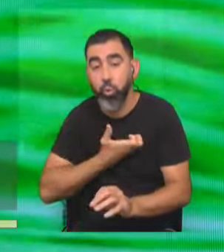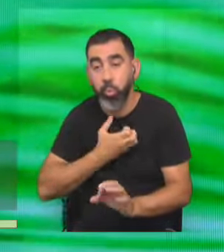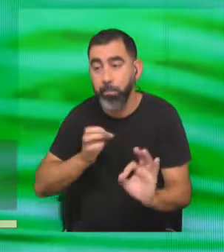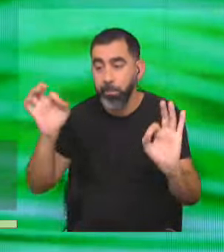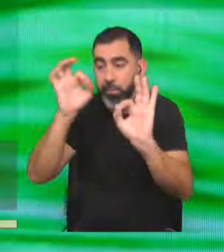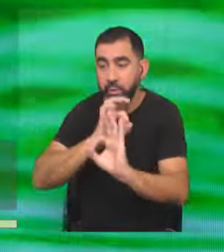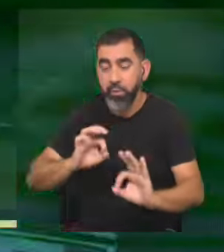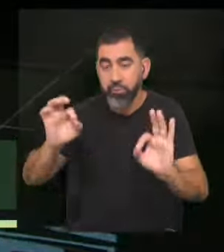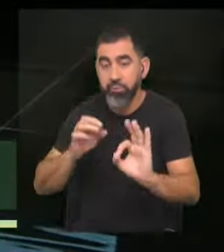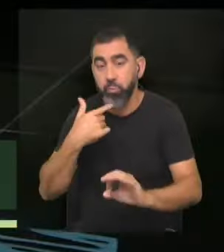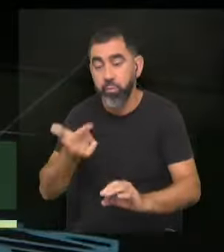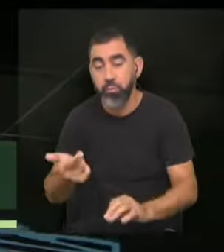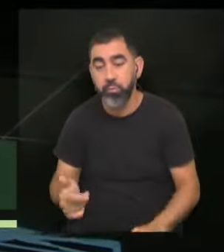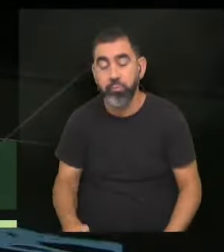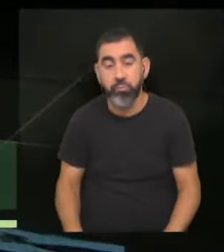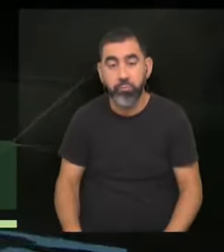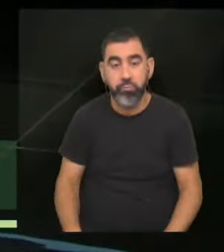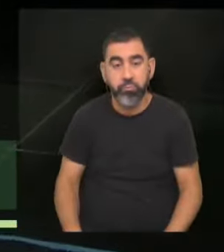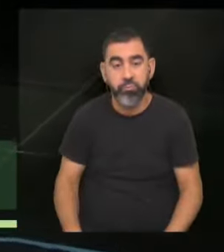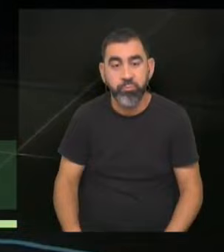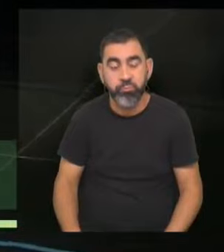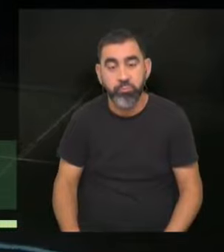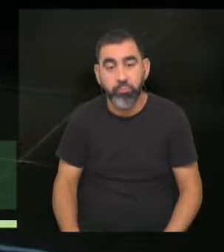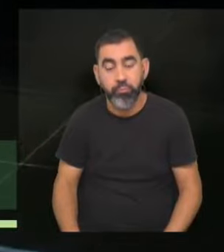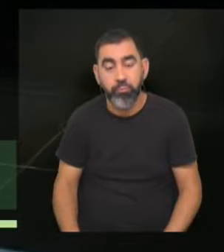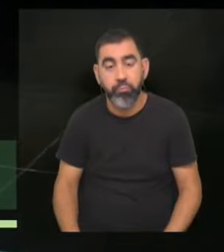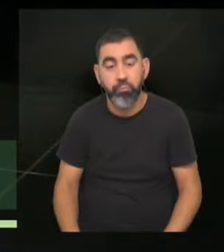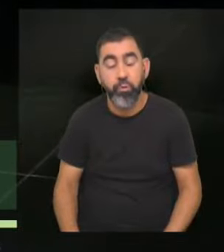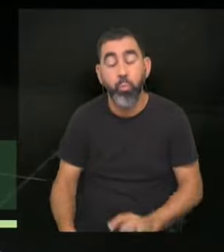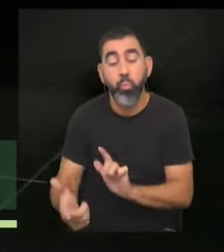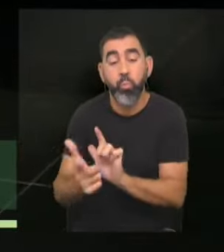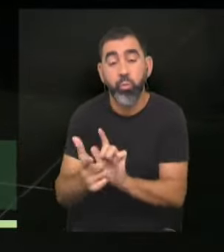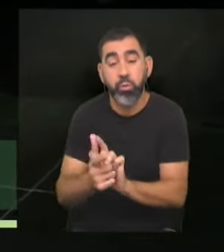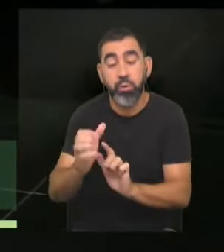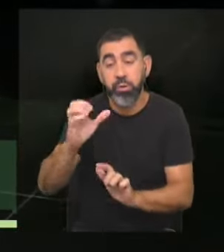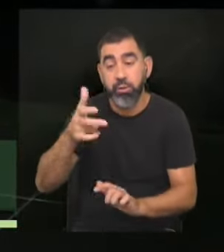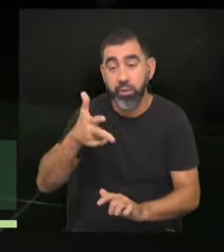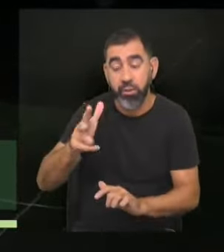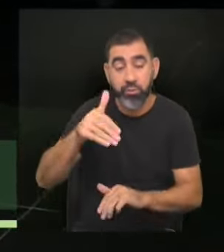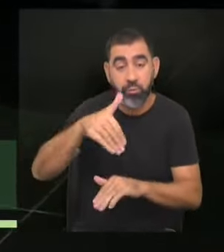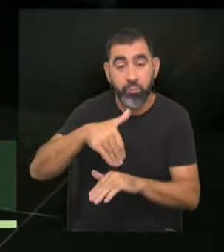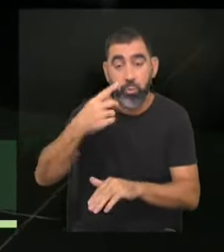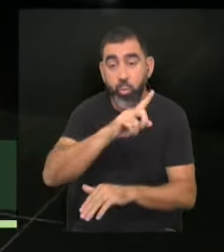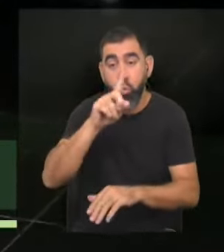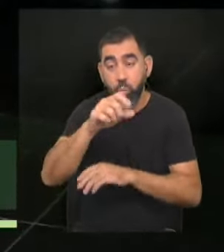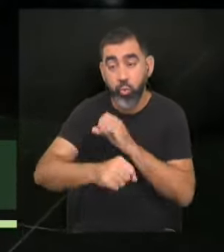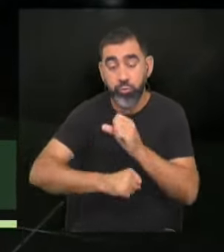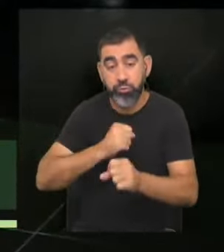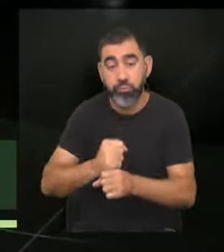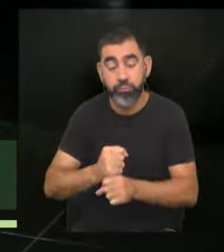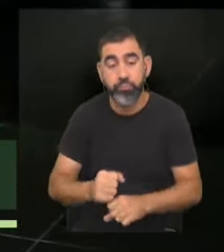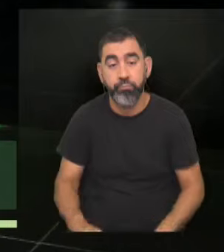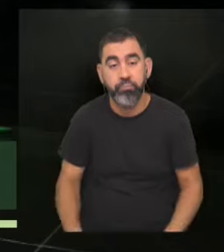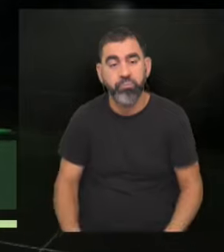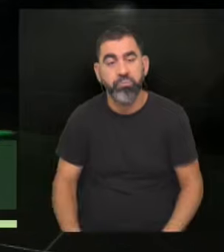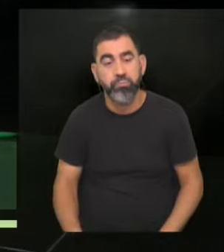solo homicidio en posito punta carreta el comunal ch en estos últimos 11 años ent nosotros lo